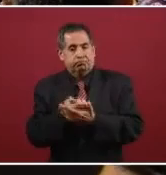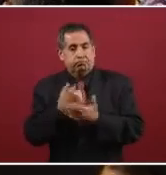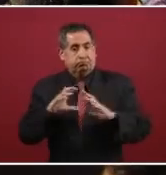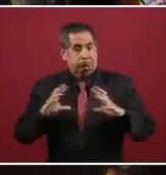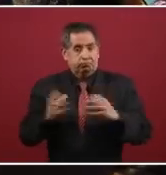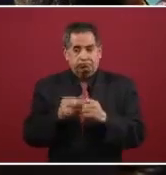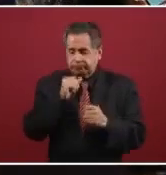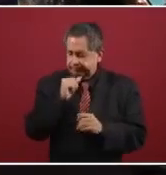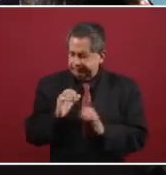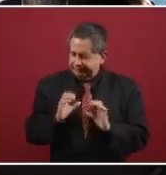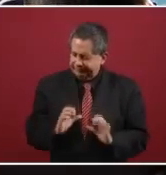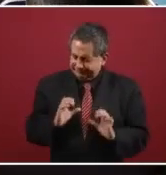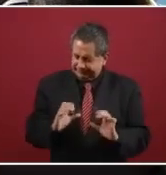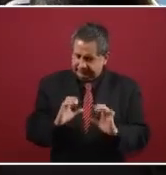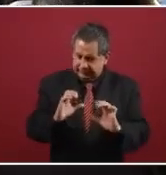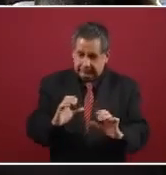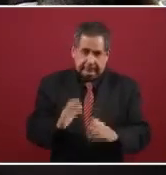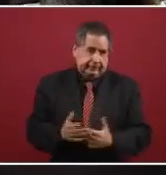conjunto.